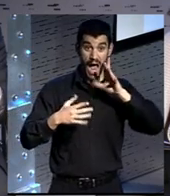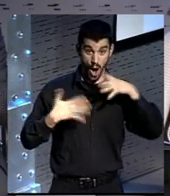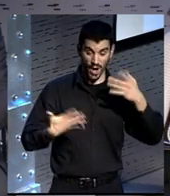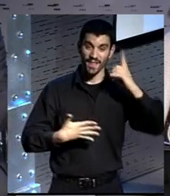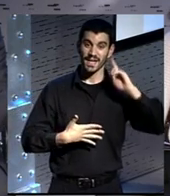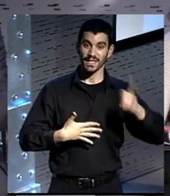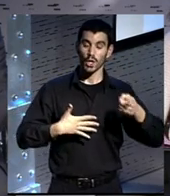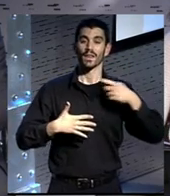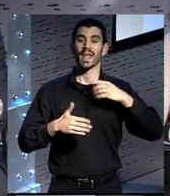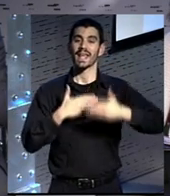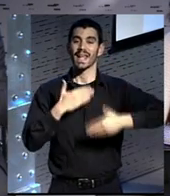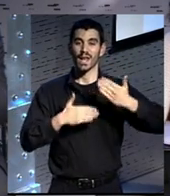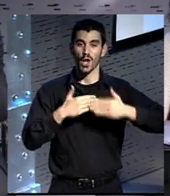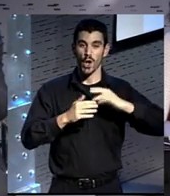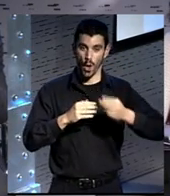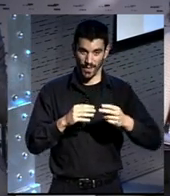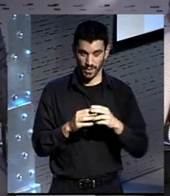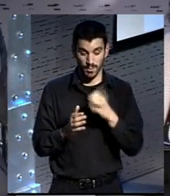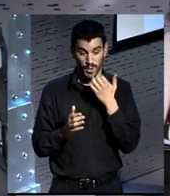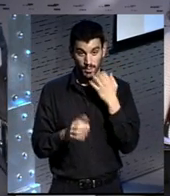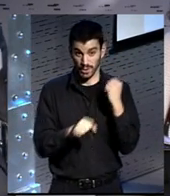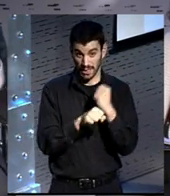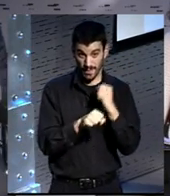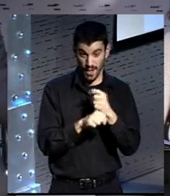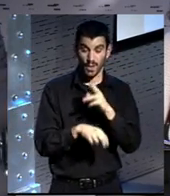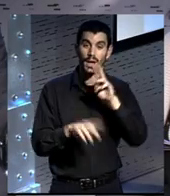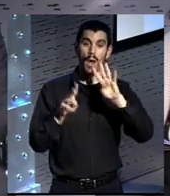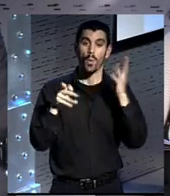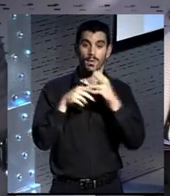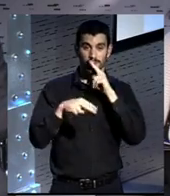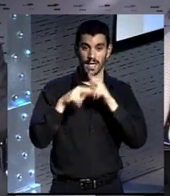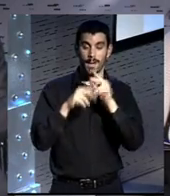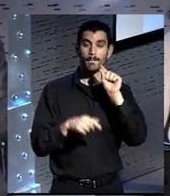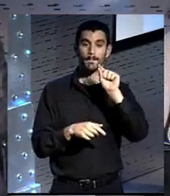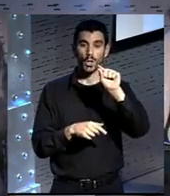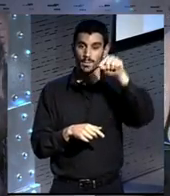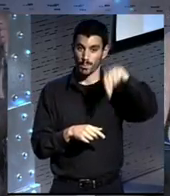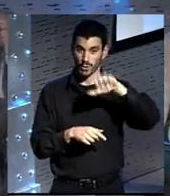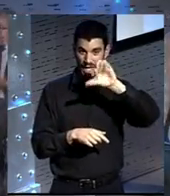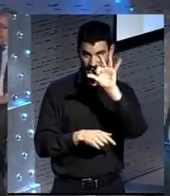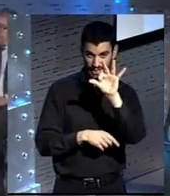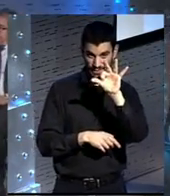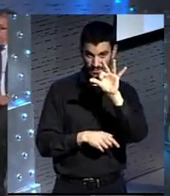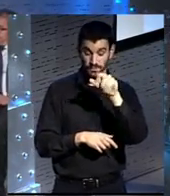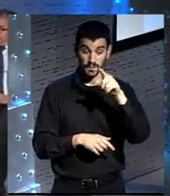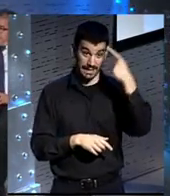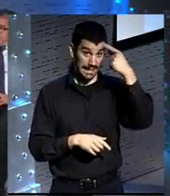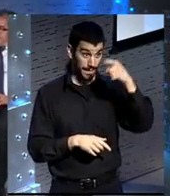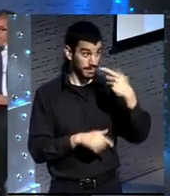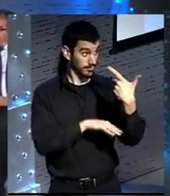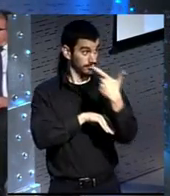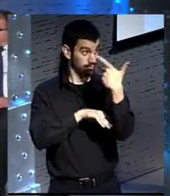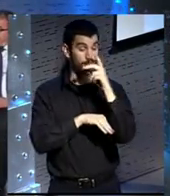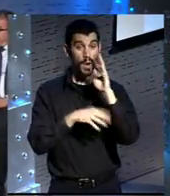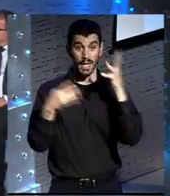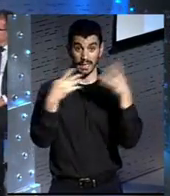en la que ha sido responsable de algunos proyectos como el Coin.es. Bueno, saben, como siempre, que se puede seguir a través de streaming esta mesa